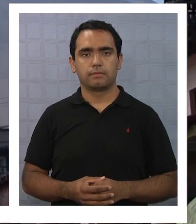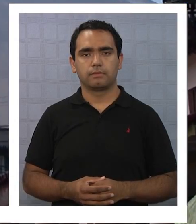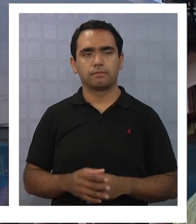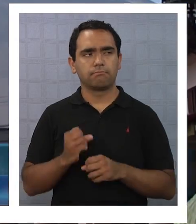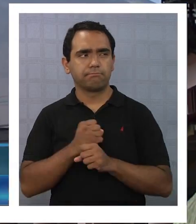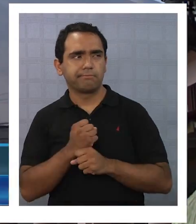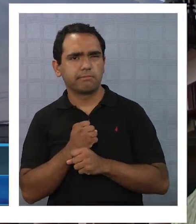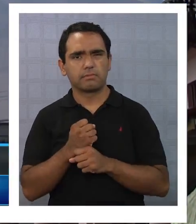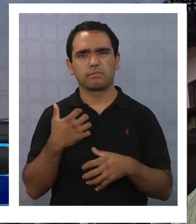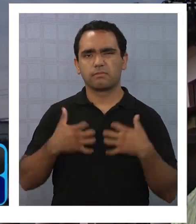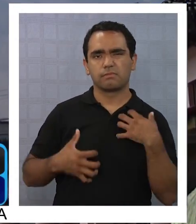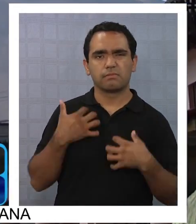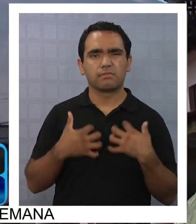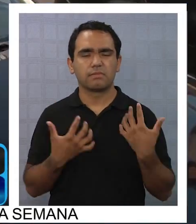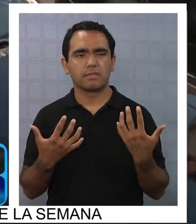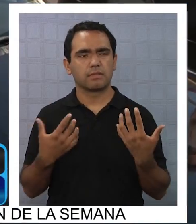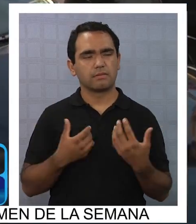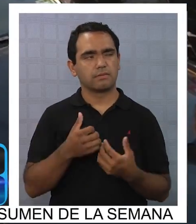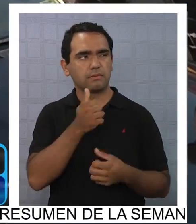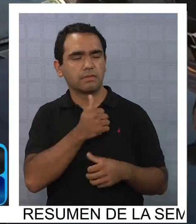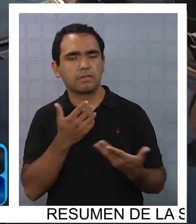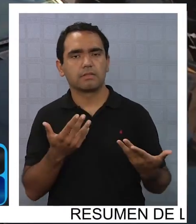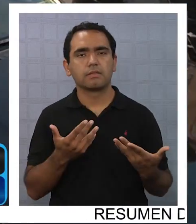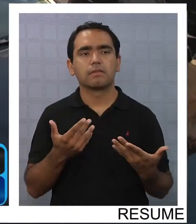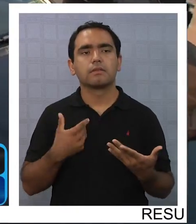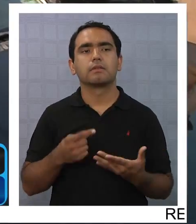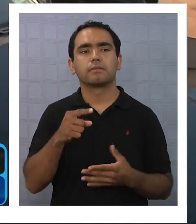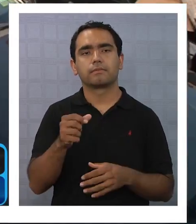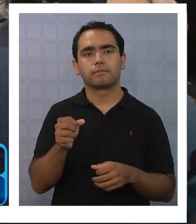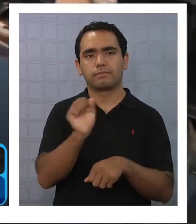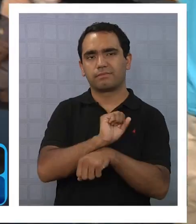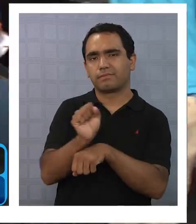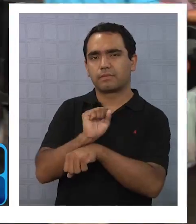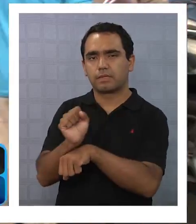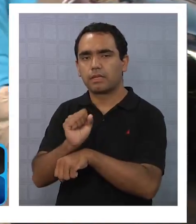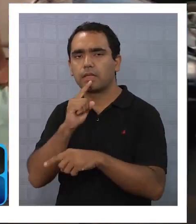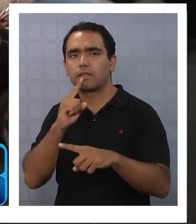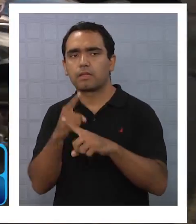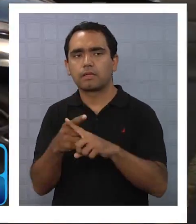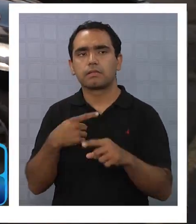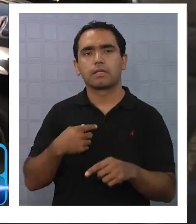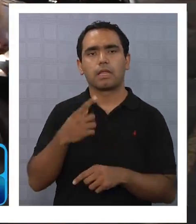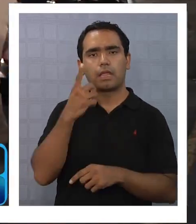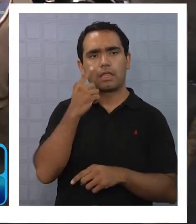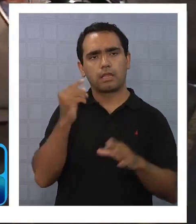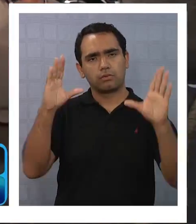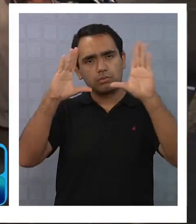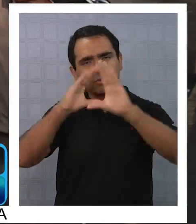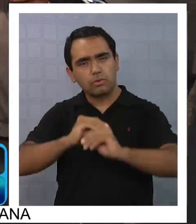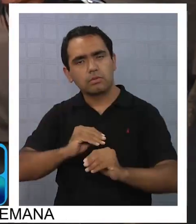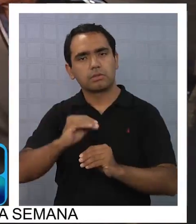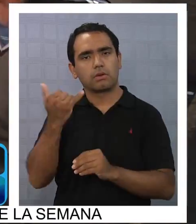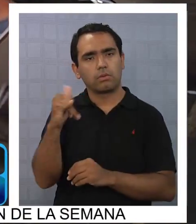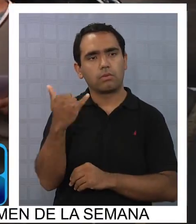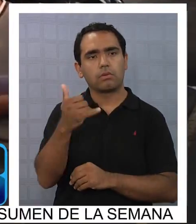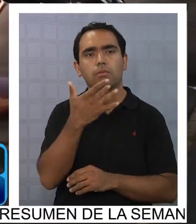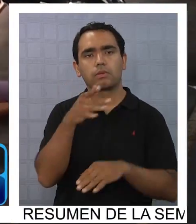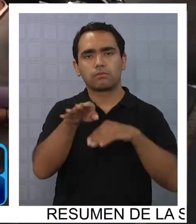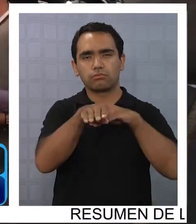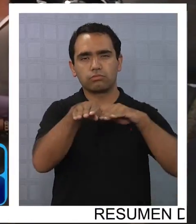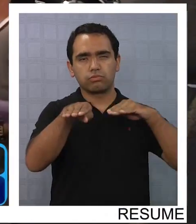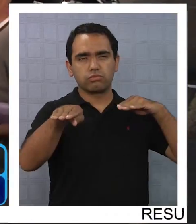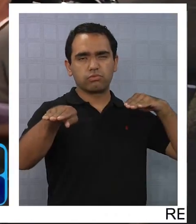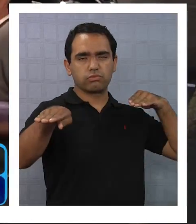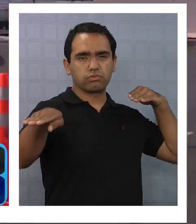Impacientes, molestos y hasta impotentes se sintieron los automovilistas la noche del jueves en medio de la tremenda congestión